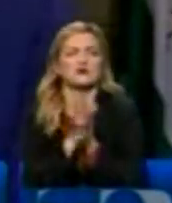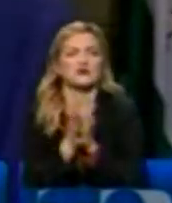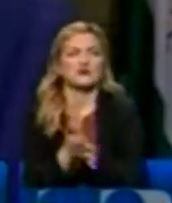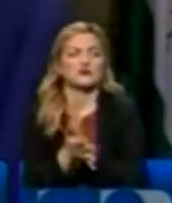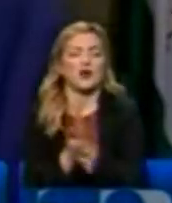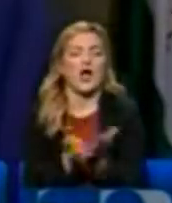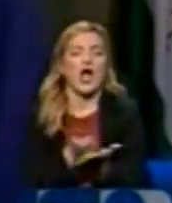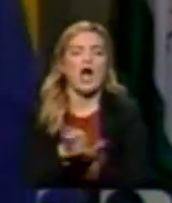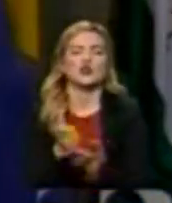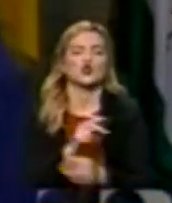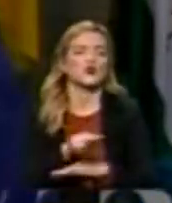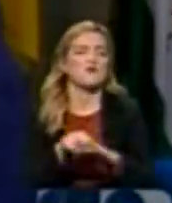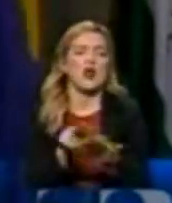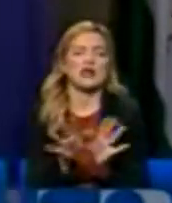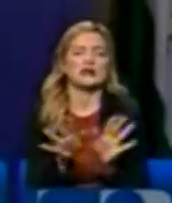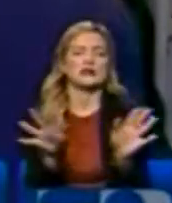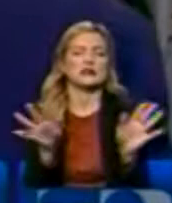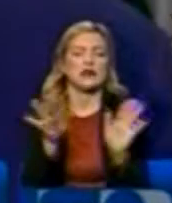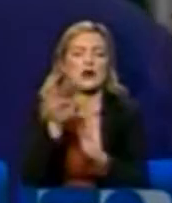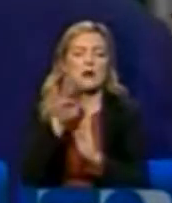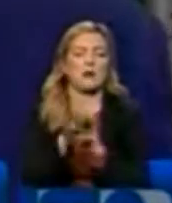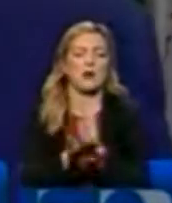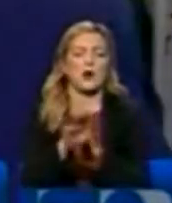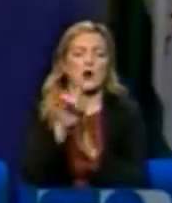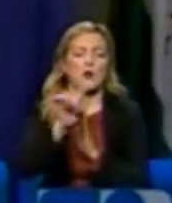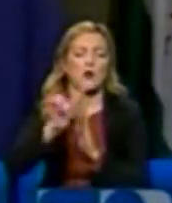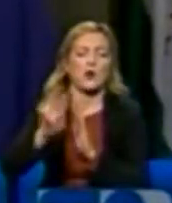gasto corriente solo se está bajando el